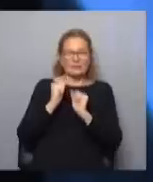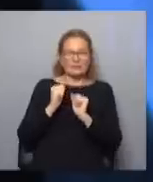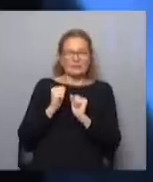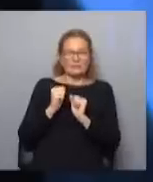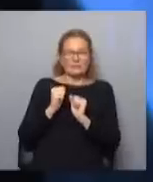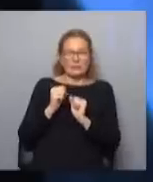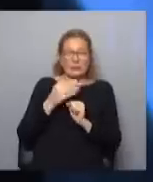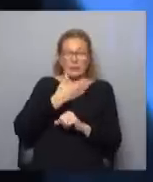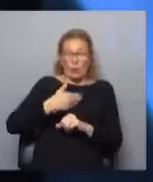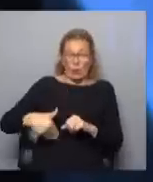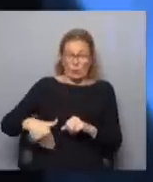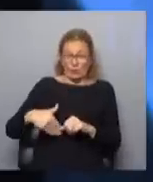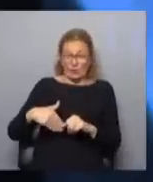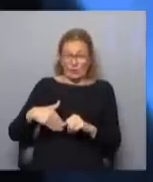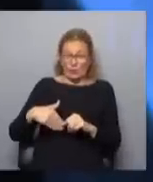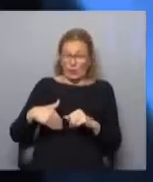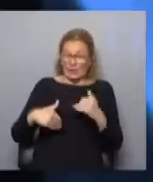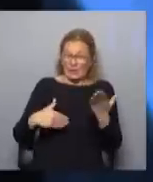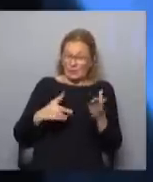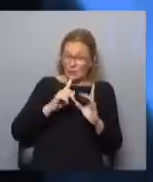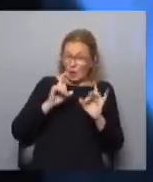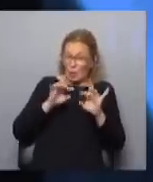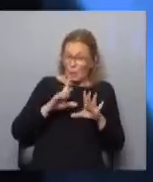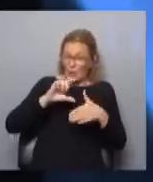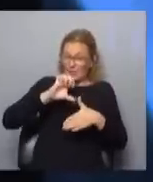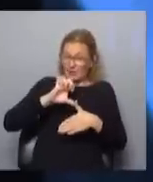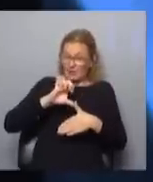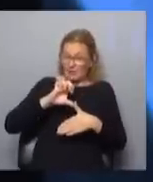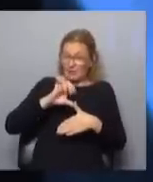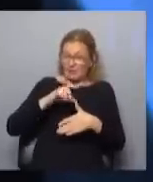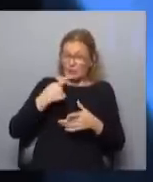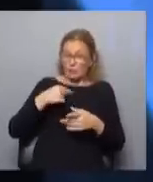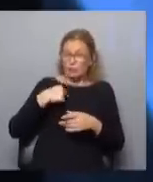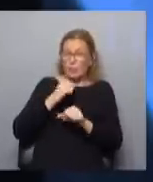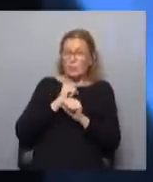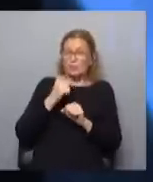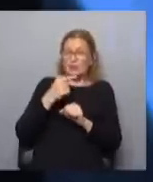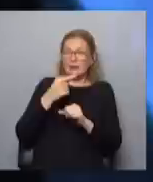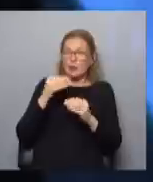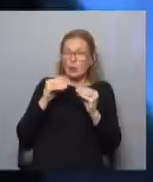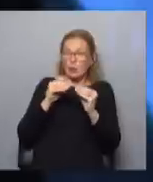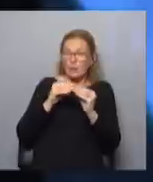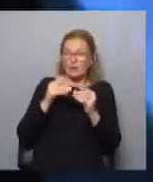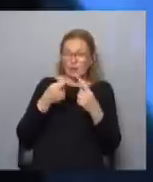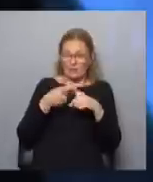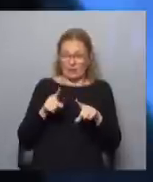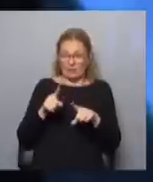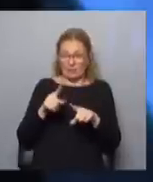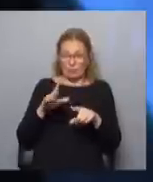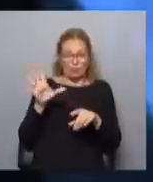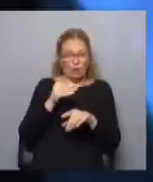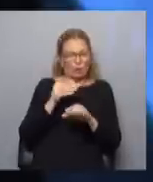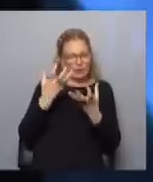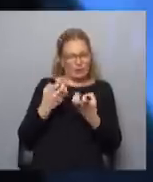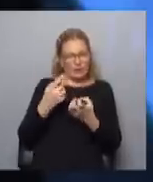que para un gobierno de izquierda no era común en américa latina' por supuesto que yo puedo tener diferencias con los compañeros en un punto todo lo que quiera